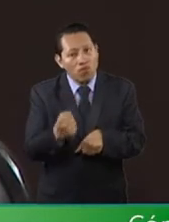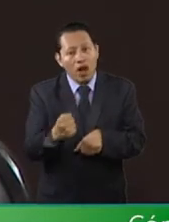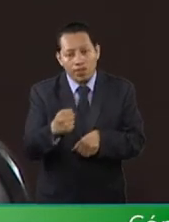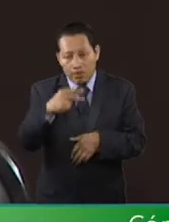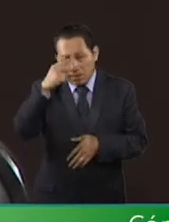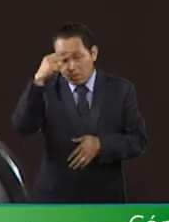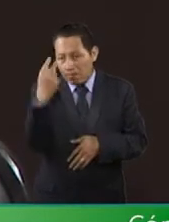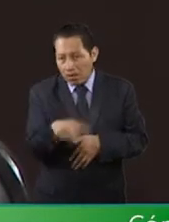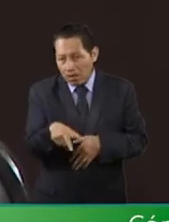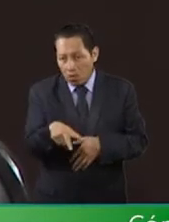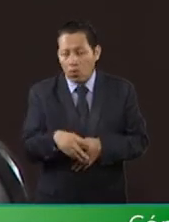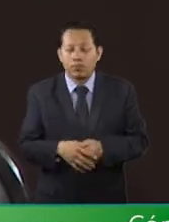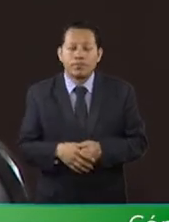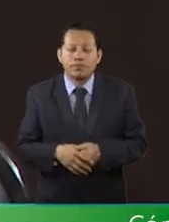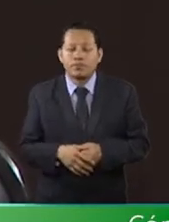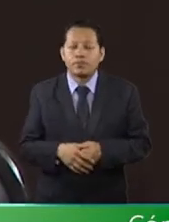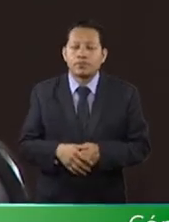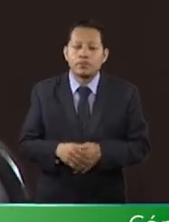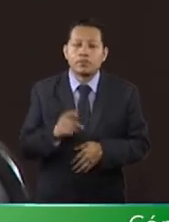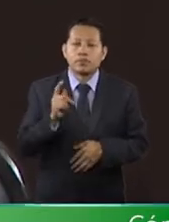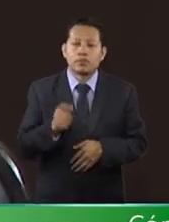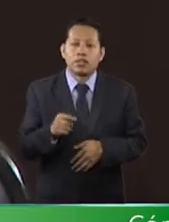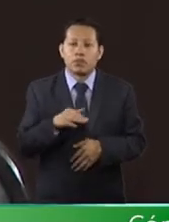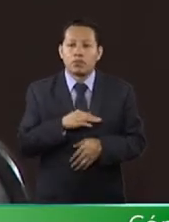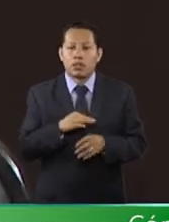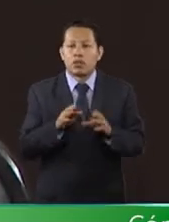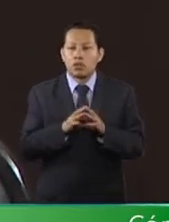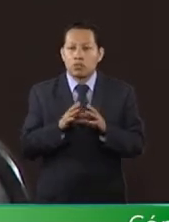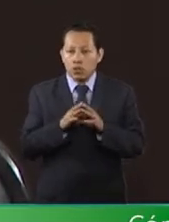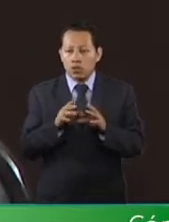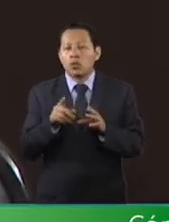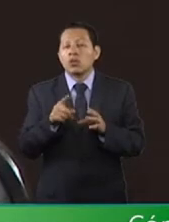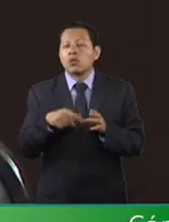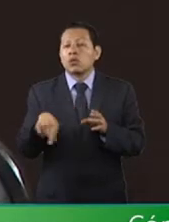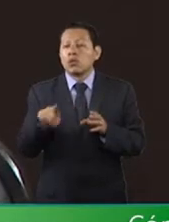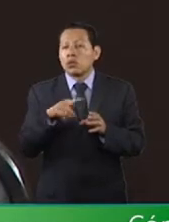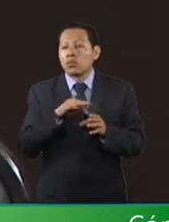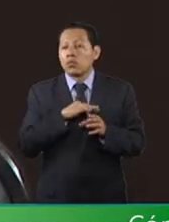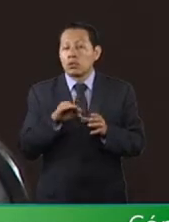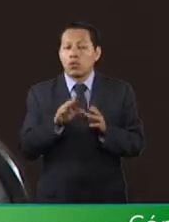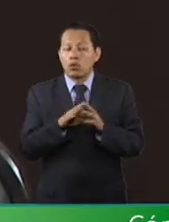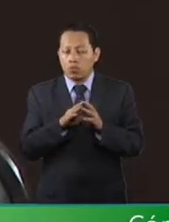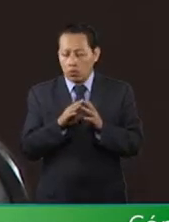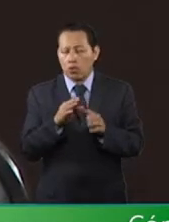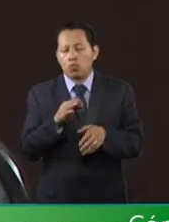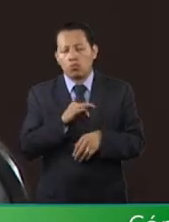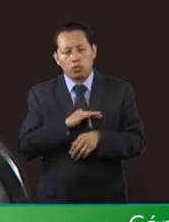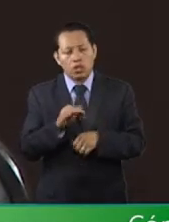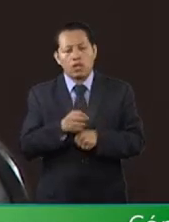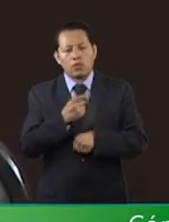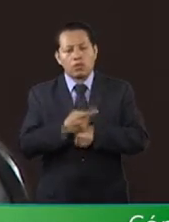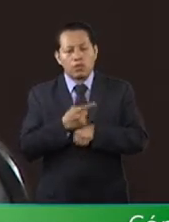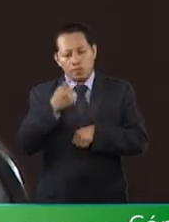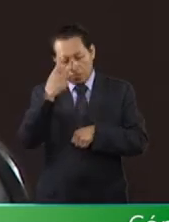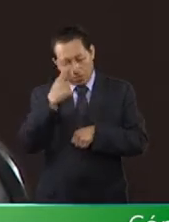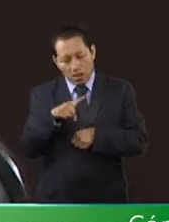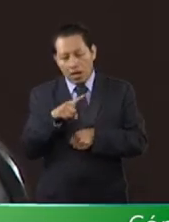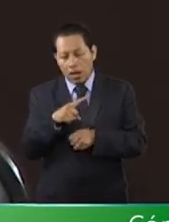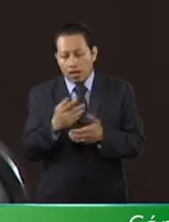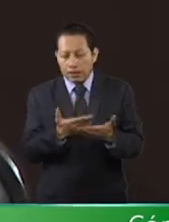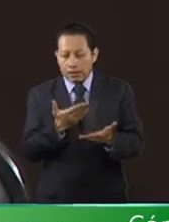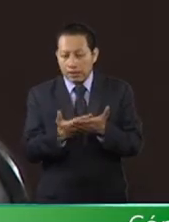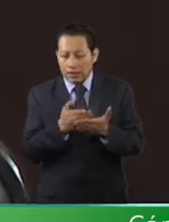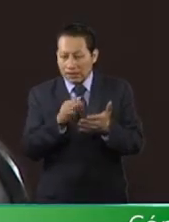nuestro México tenemos tienen aún ustedes la oportunidad de rectificar en estas